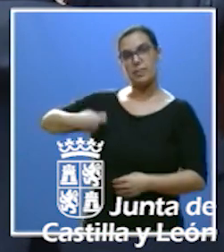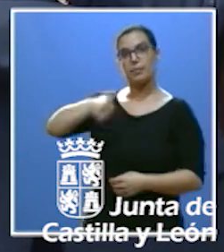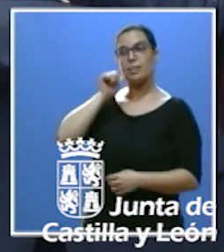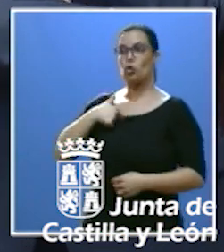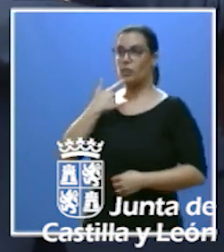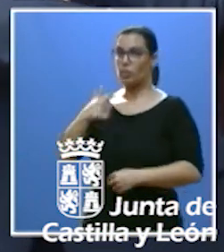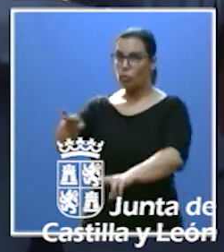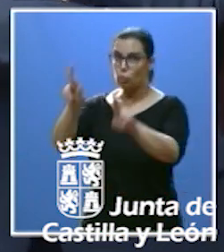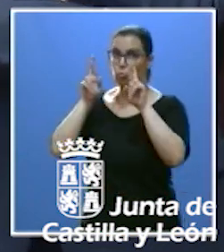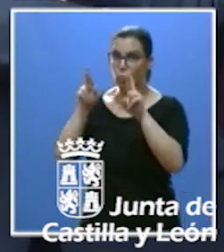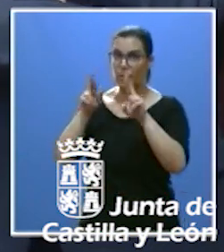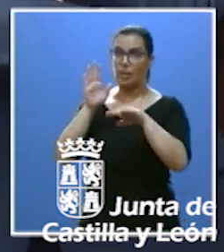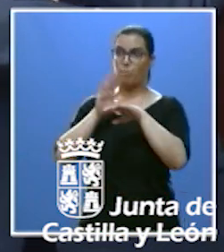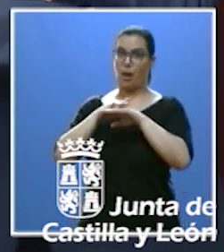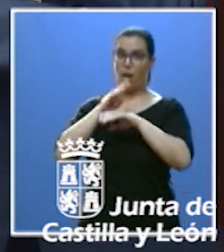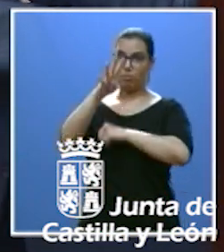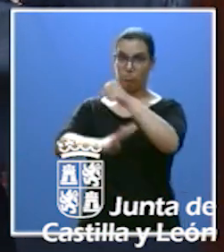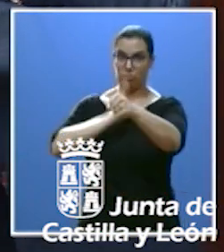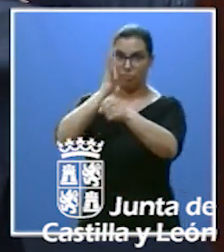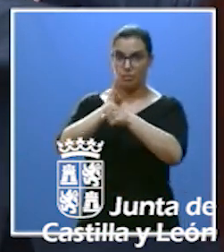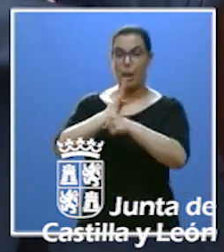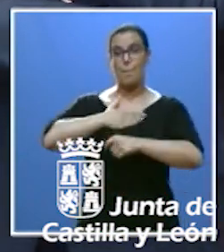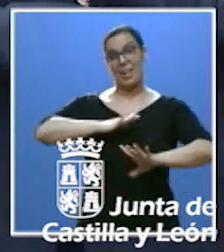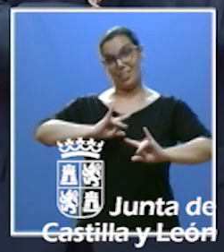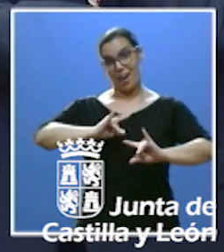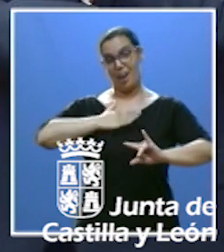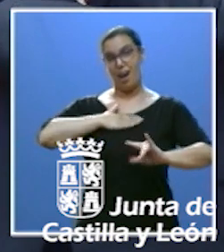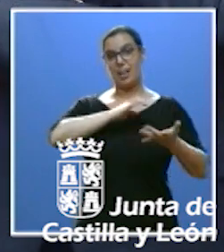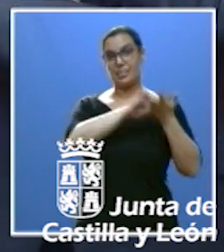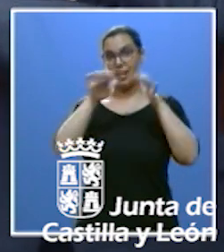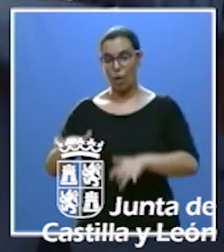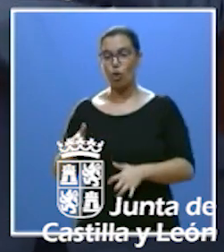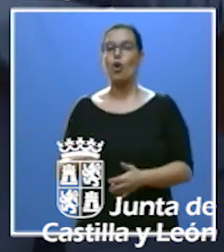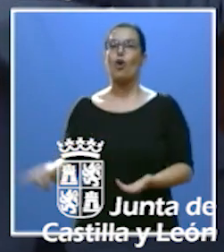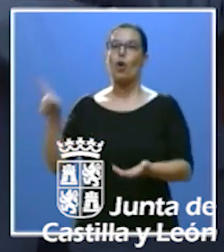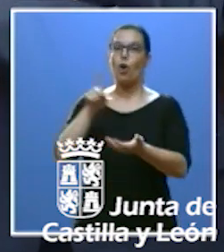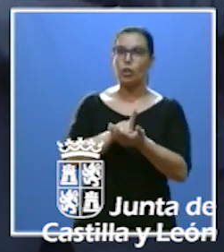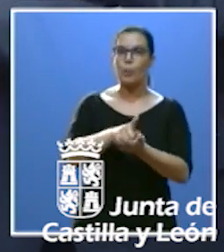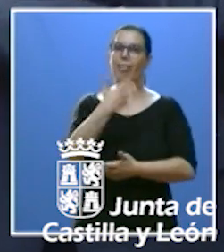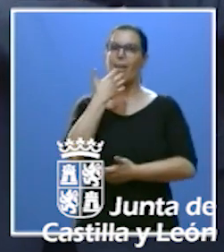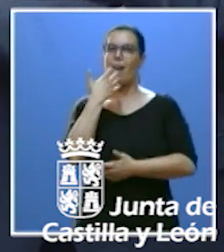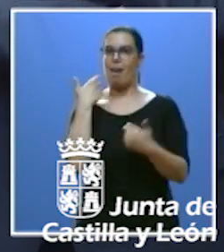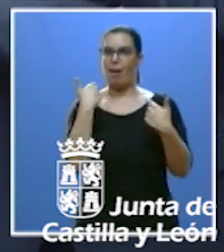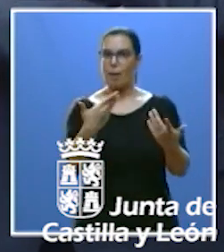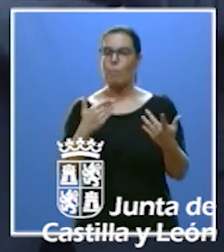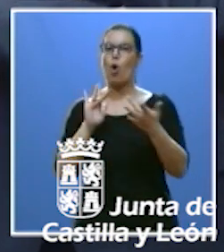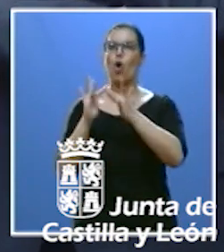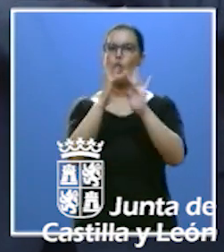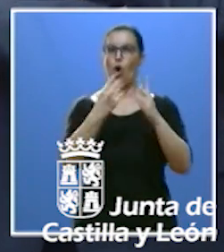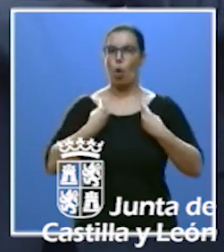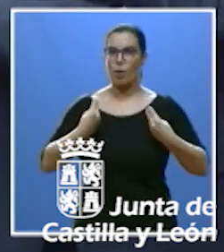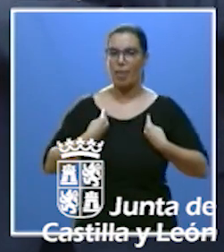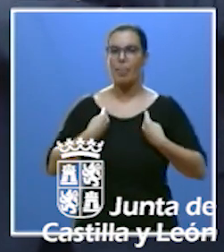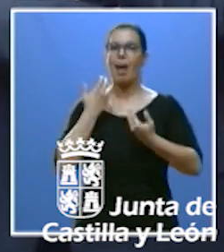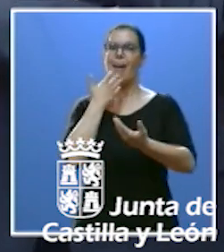deseo suerte para su mandato y que mi tierra, Castilla y León, sea, una vez más, ejemplo de convivencia, ejemplo